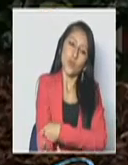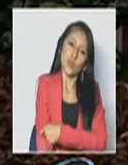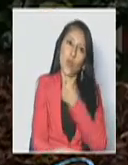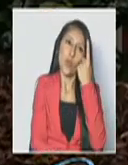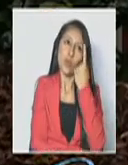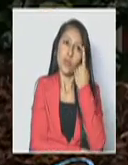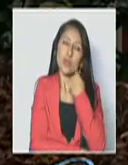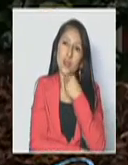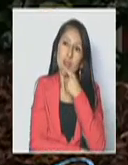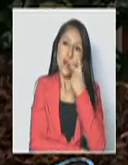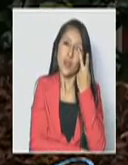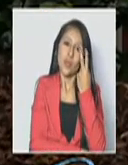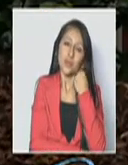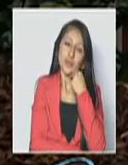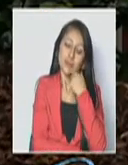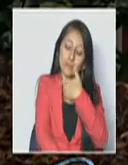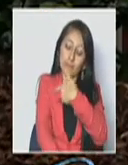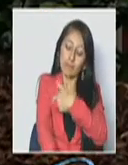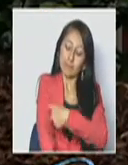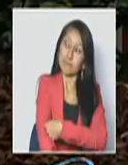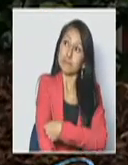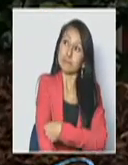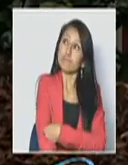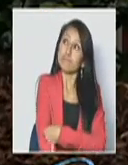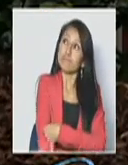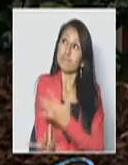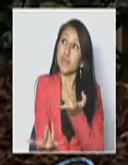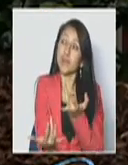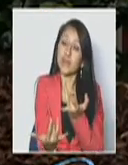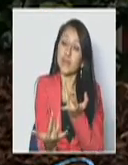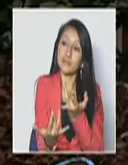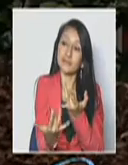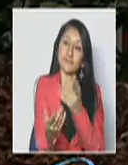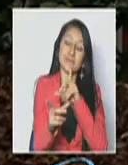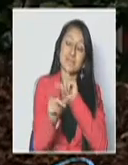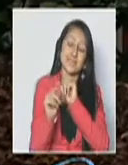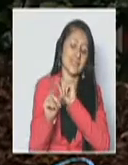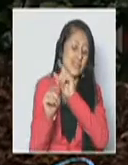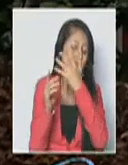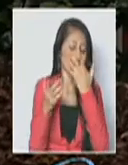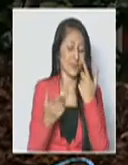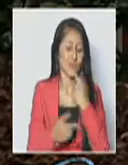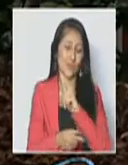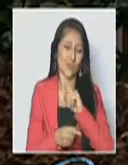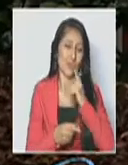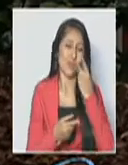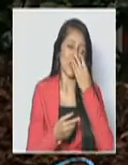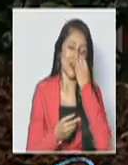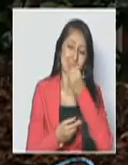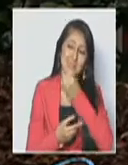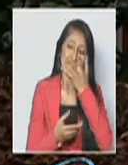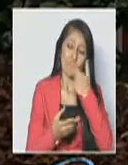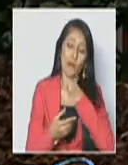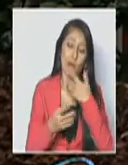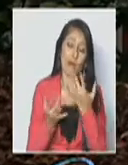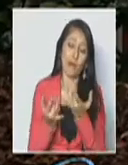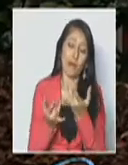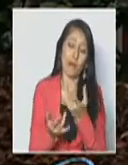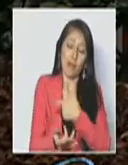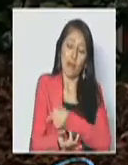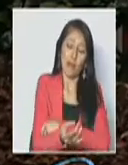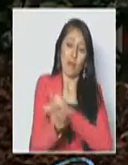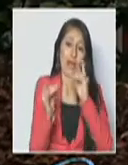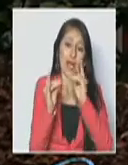y la gente critica mucho eso que durante el medio hospitalario no sea el más adecuado que en una camilla que en un corredor